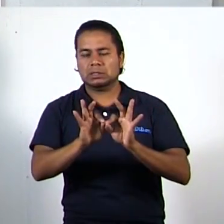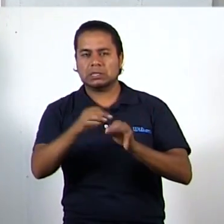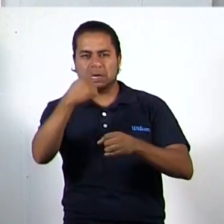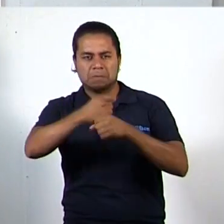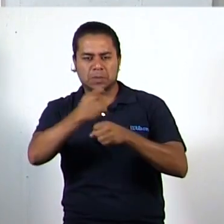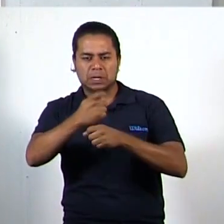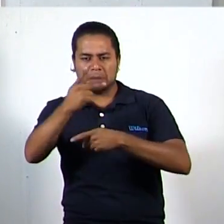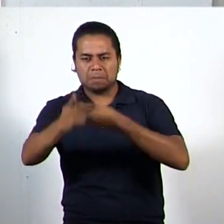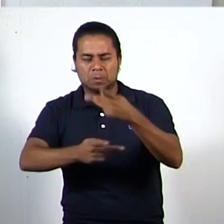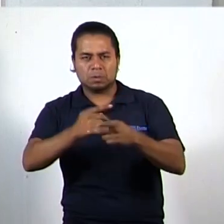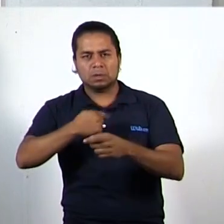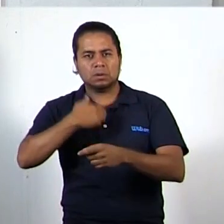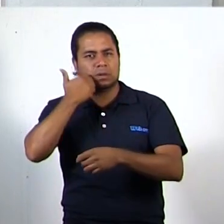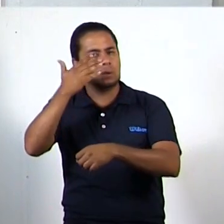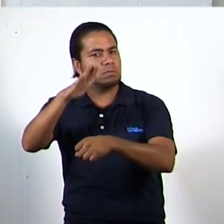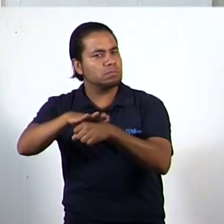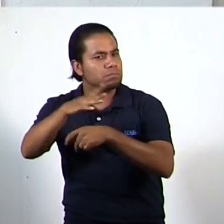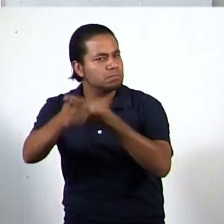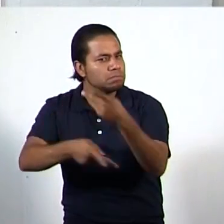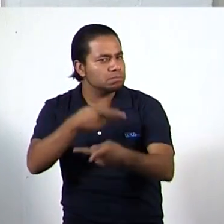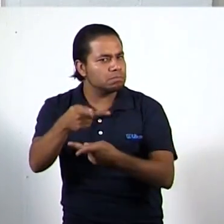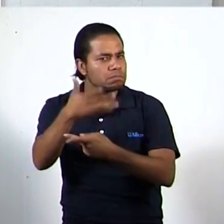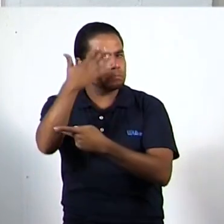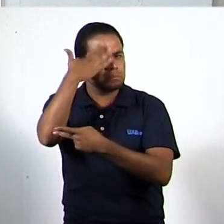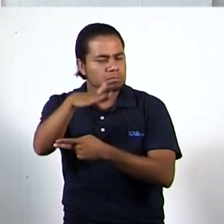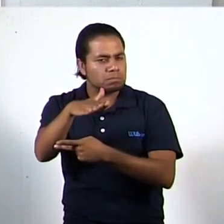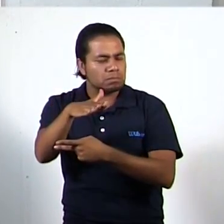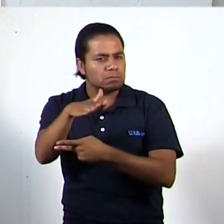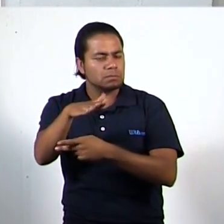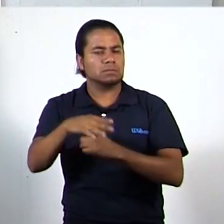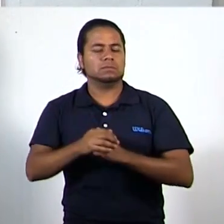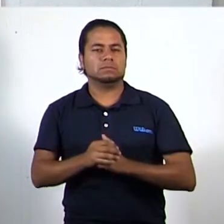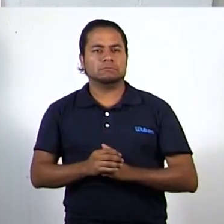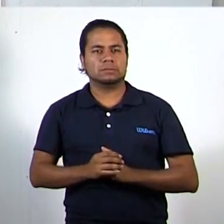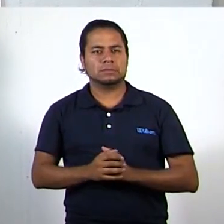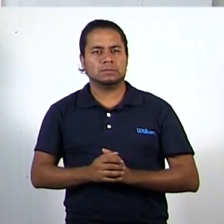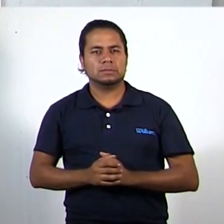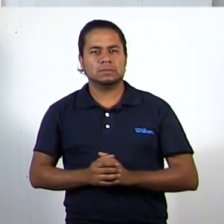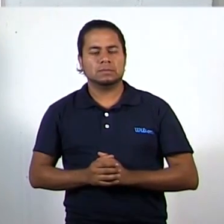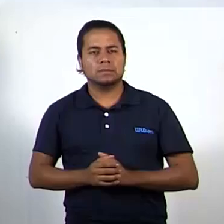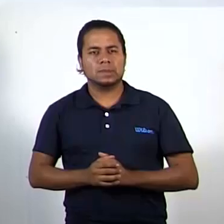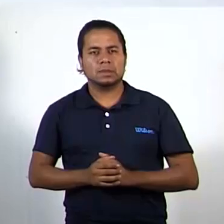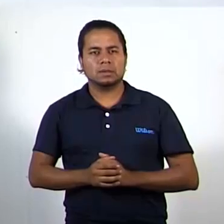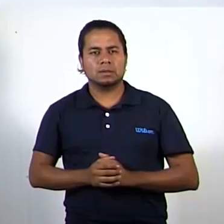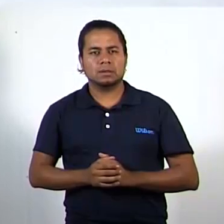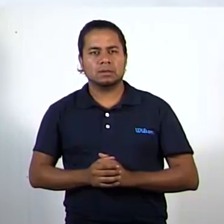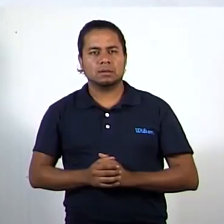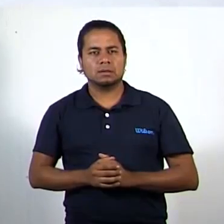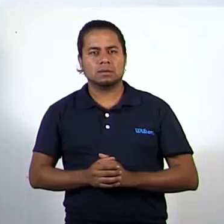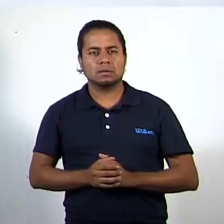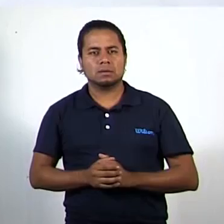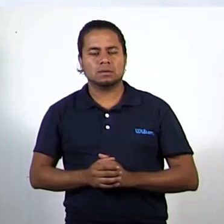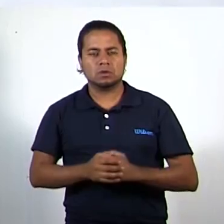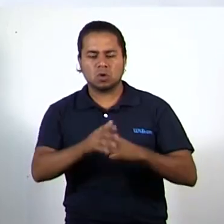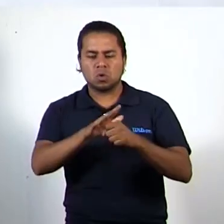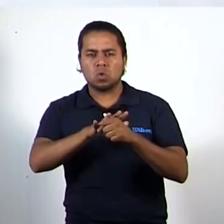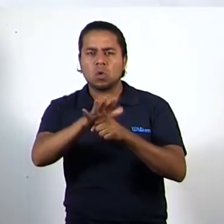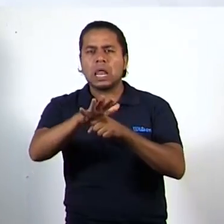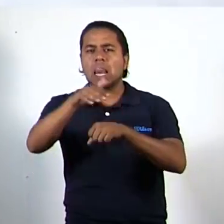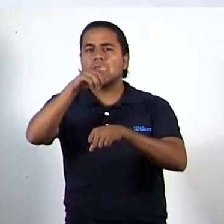primera pregunta que me gustaría hacerte es, ¿cuál crees que sea el número más